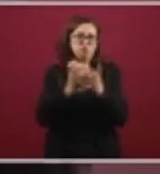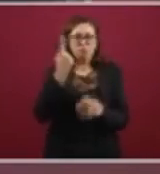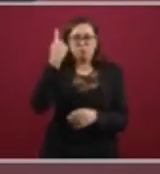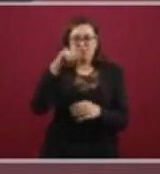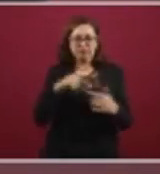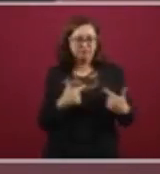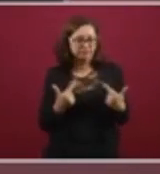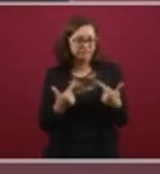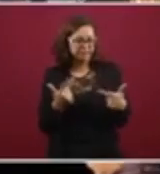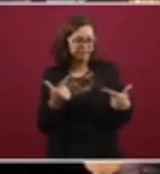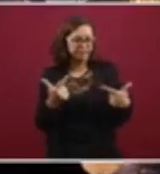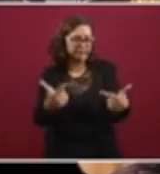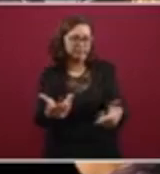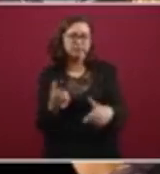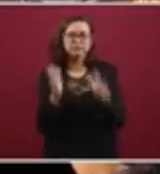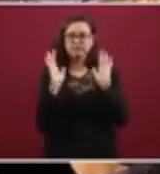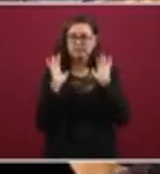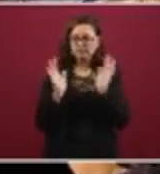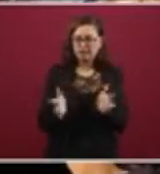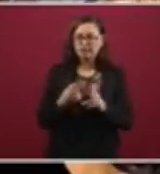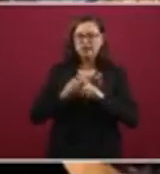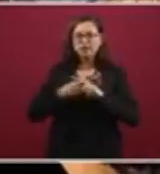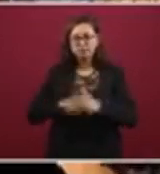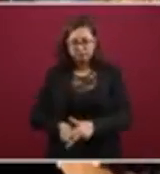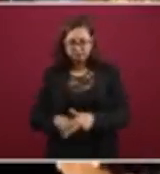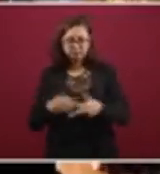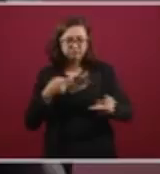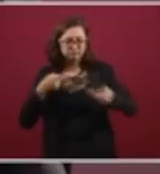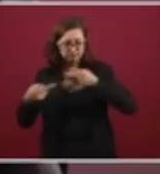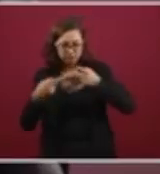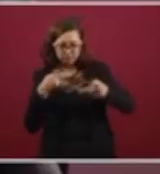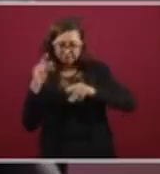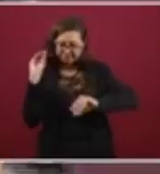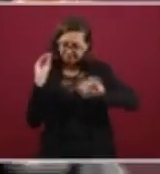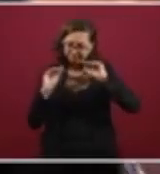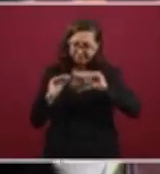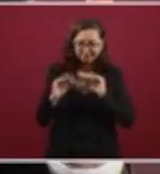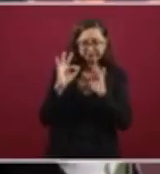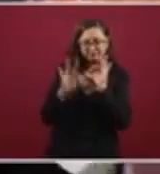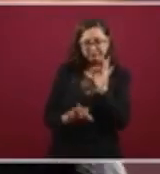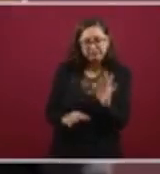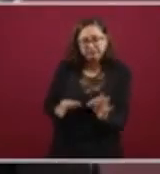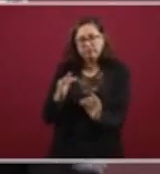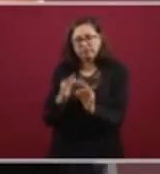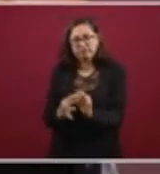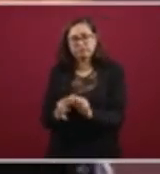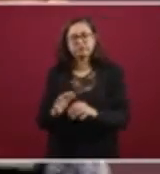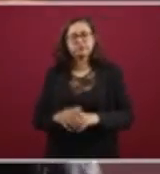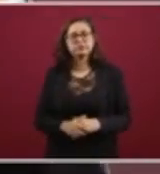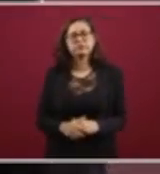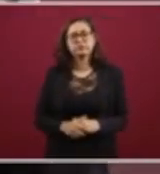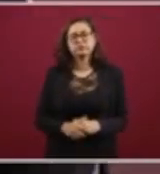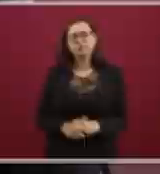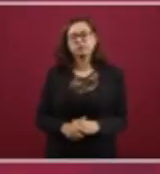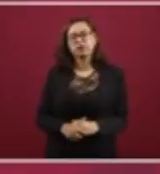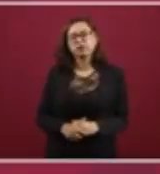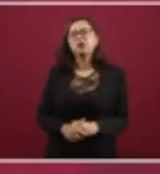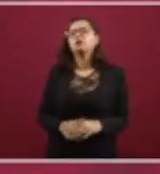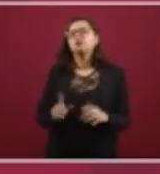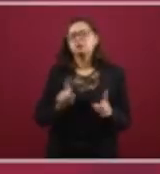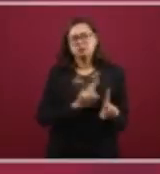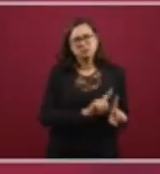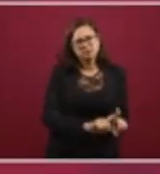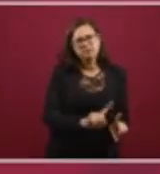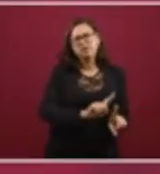Entonces, todo esto ya lo estamos viendo. Ya he tenido reuniones con mineros y